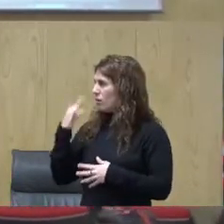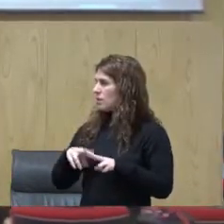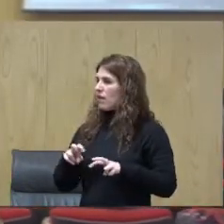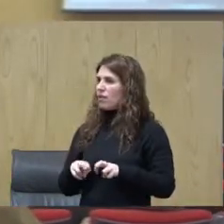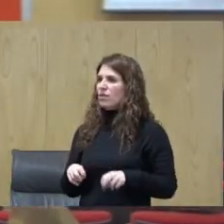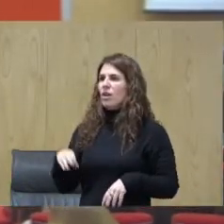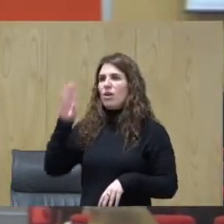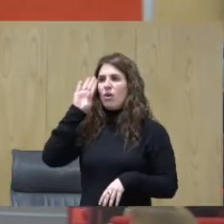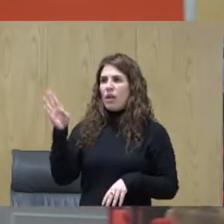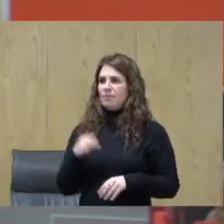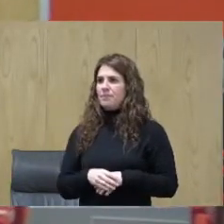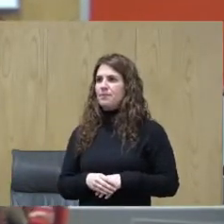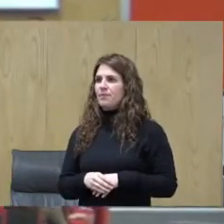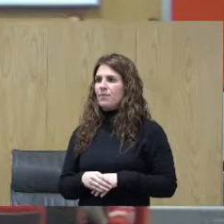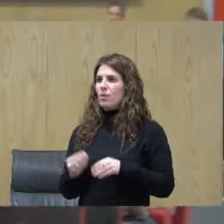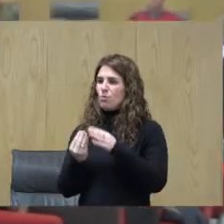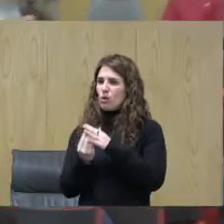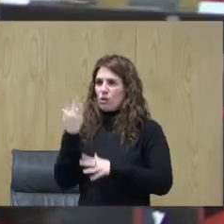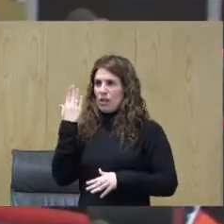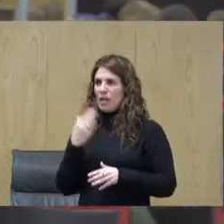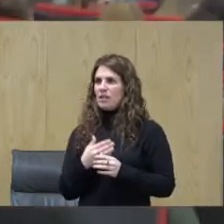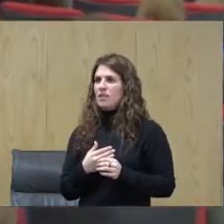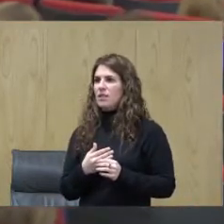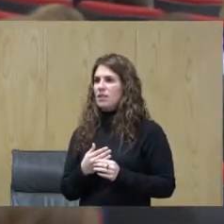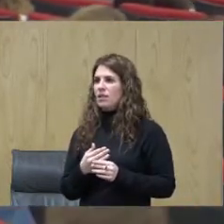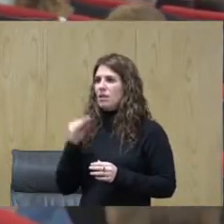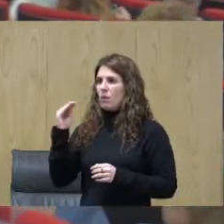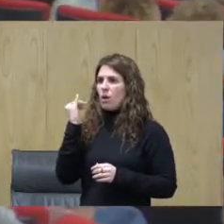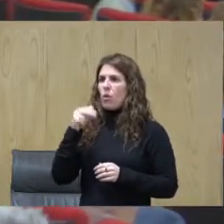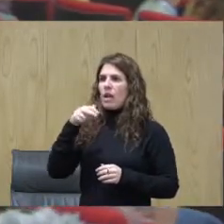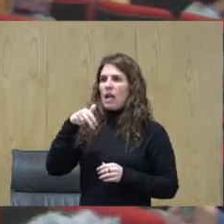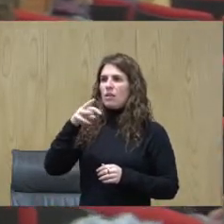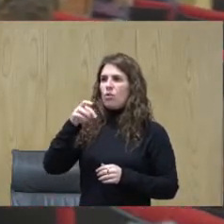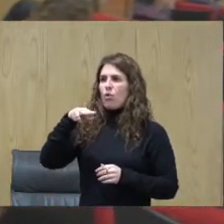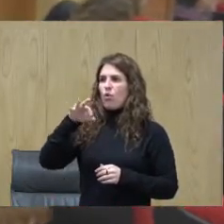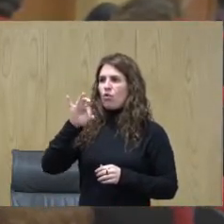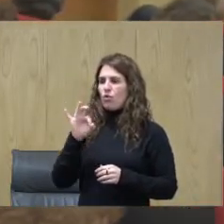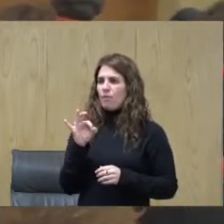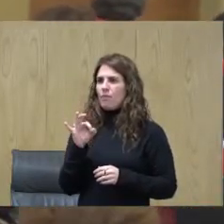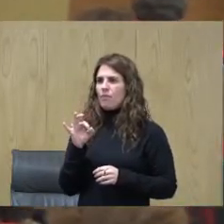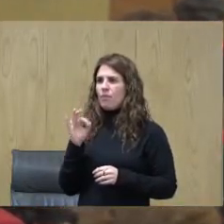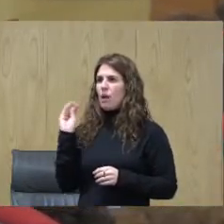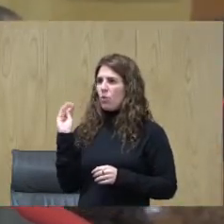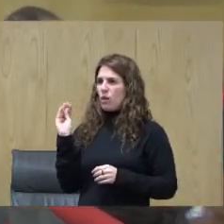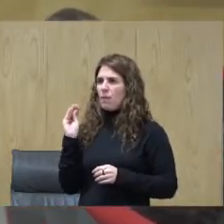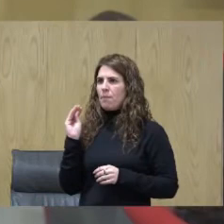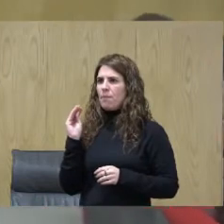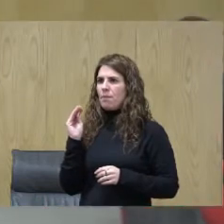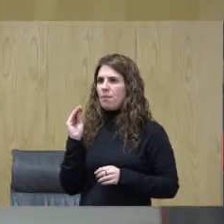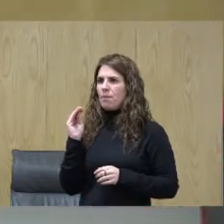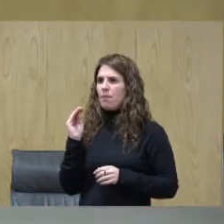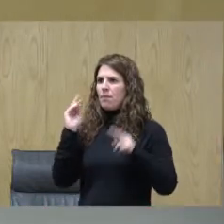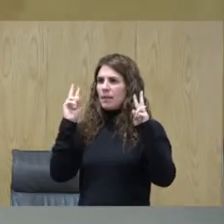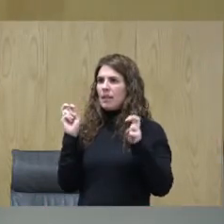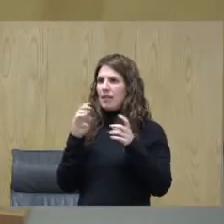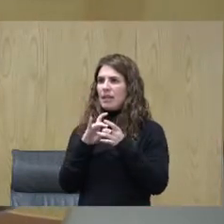investigación. Hola, hola, buenos días. Juan Antonio, una pregunta. ¿Pudisteis medir en los textos el